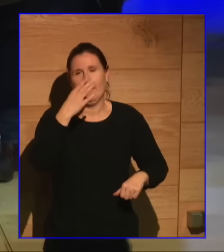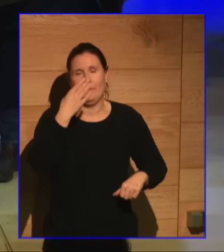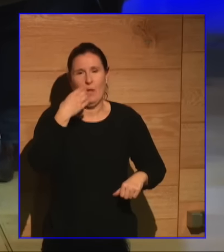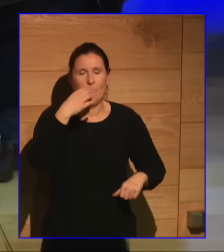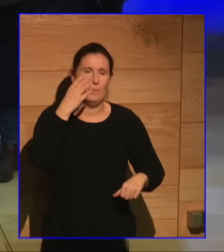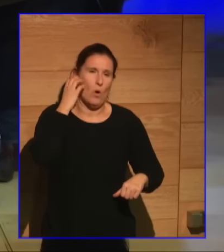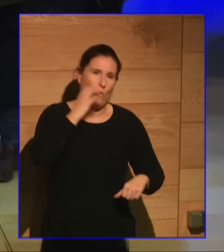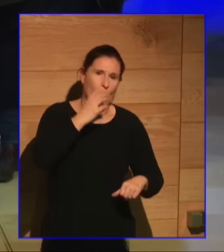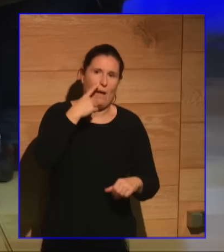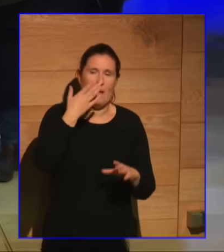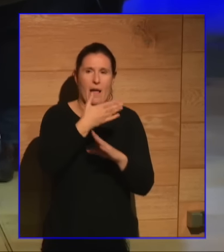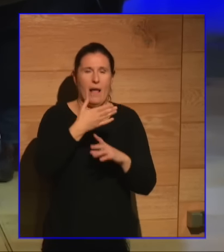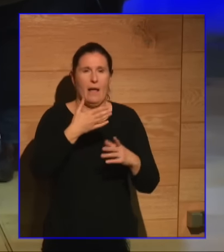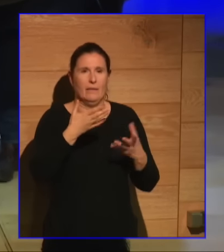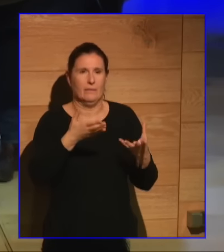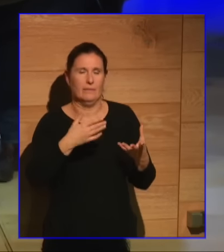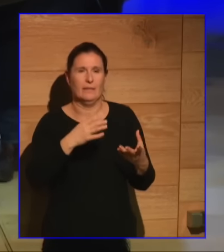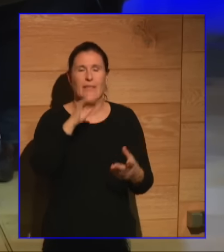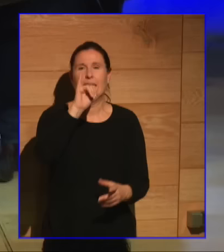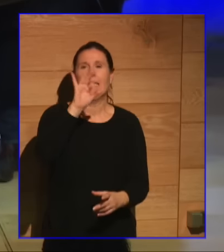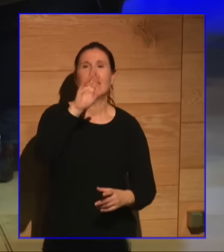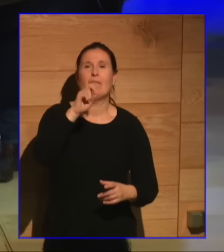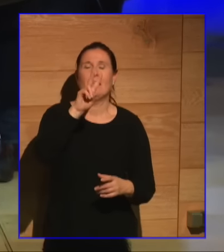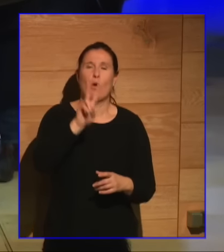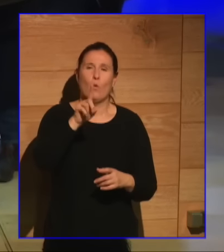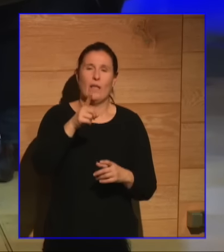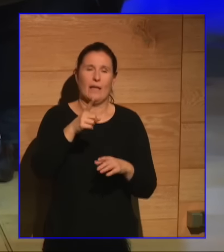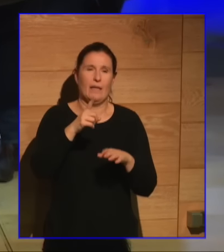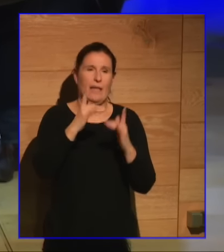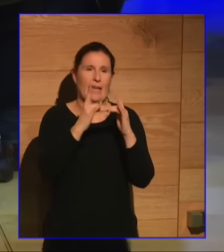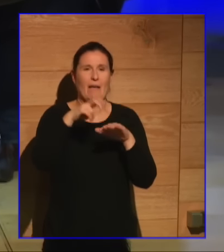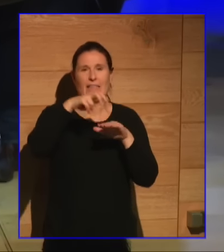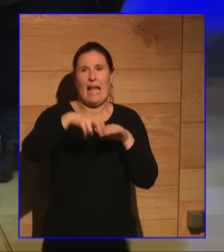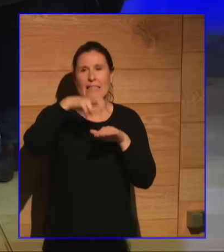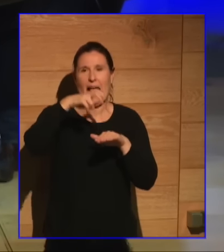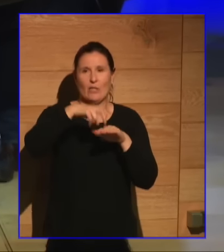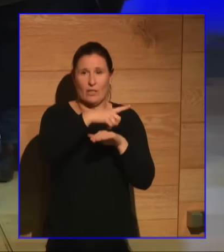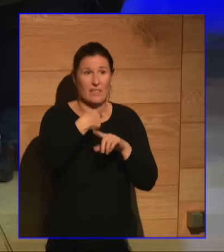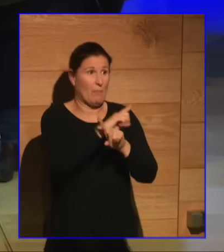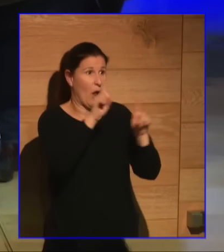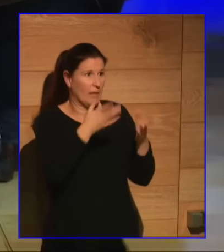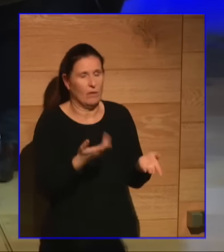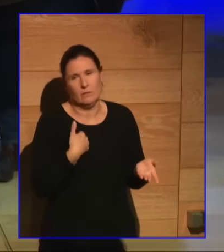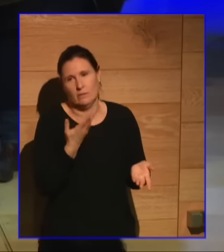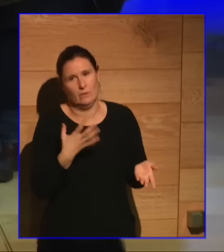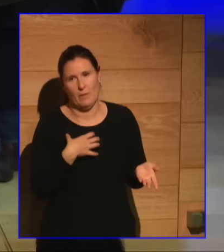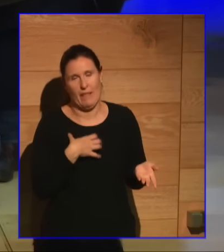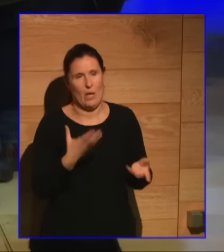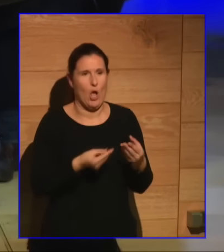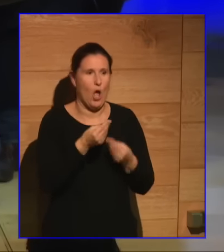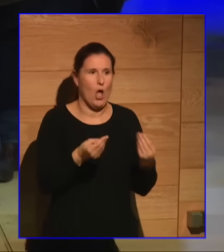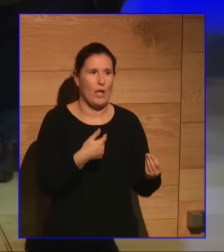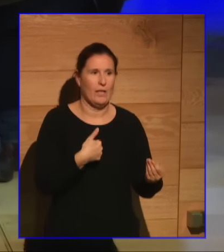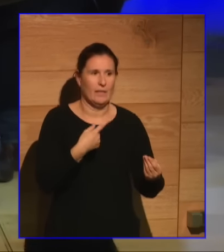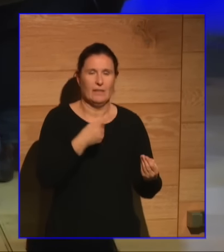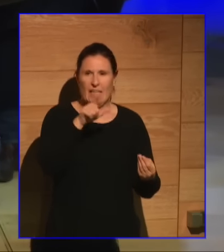malignos y tal. Isabel II saltando en la cama. Los americanos. Que eso lo tenía prohibidísimo. prohibidísimo. La zarzuela no ha saltado nadie